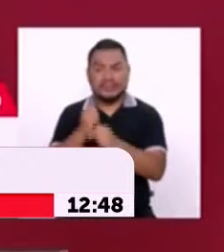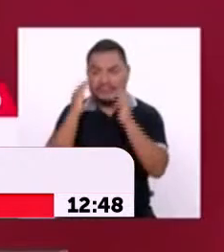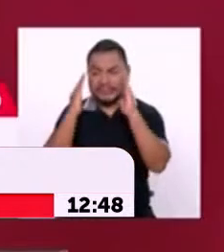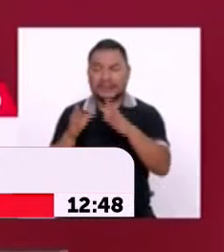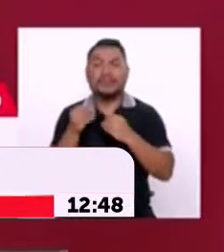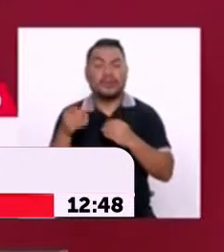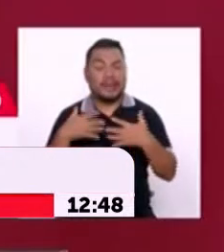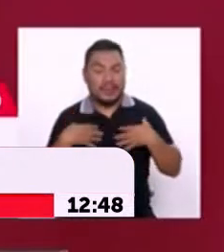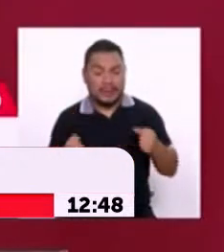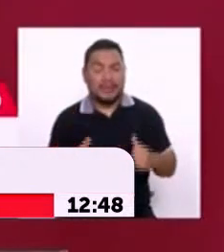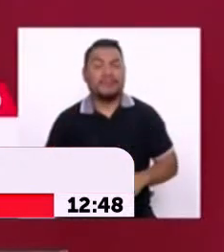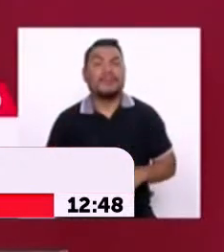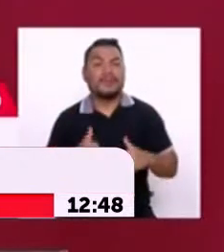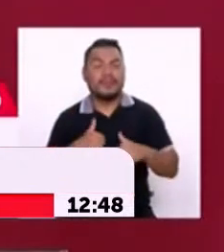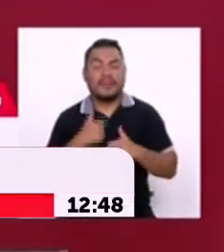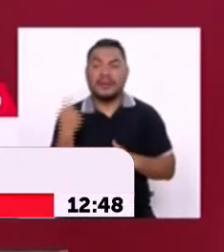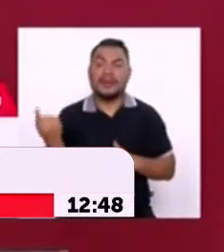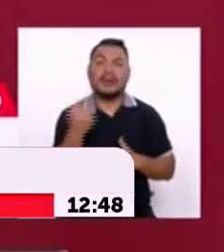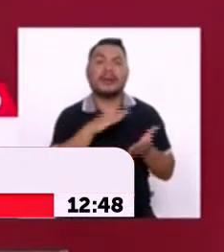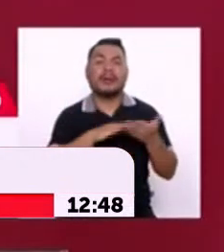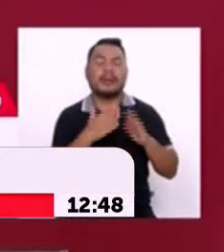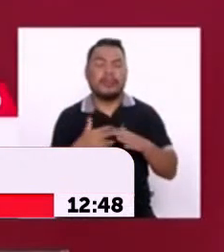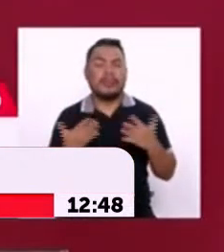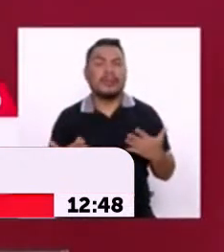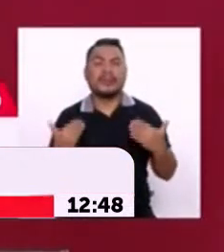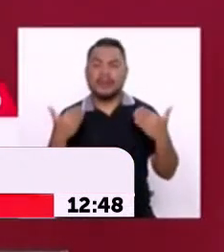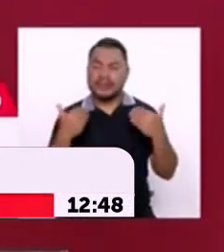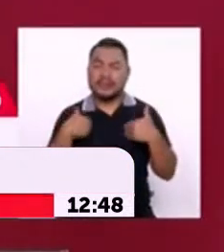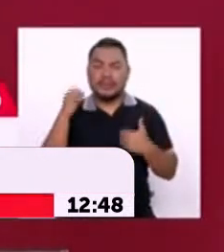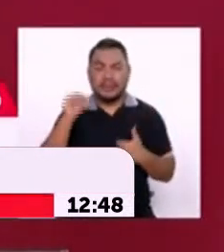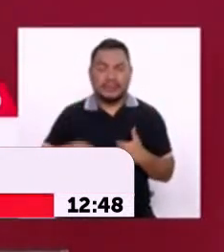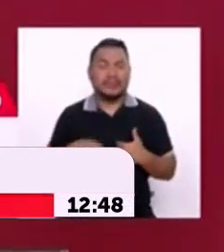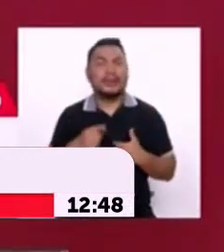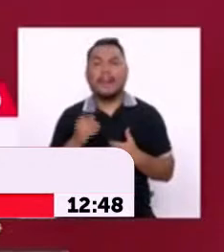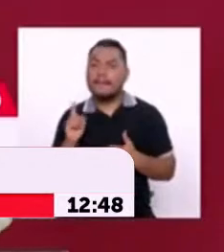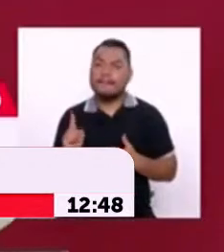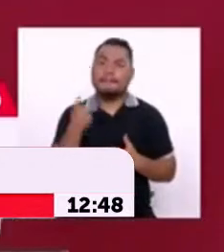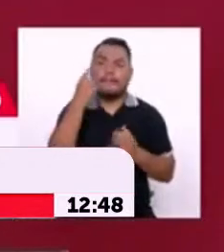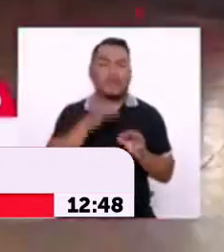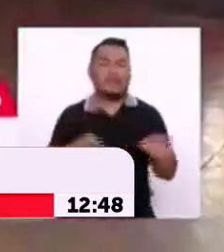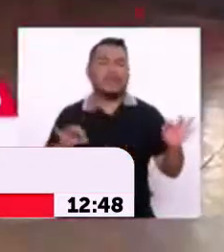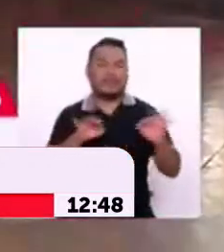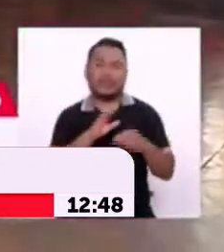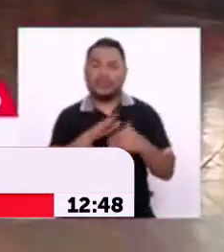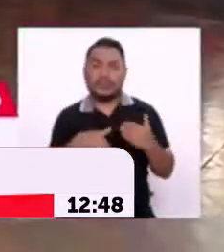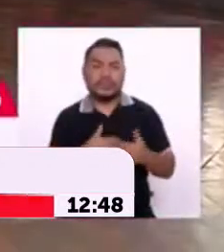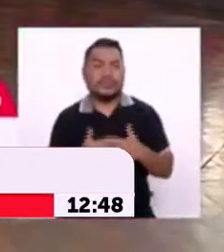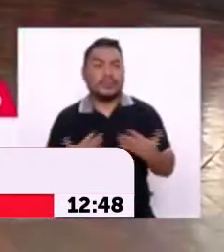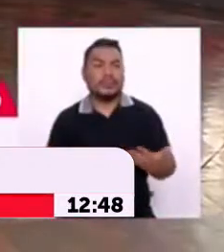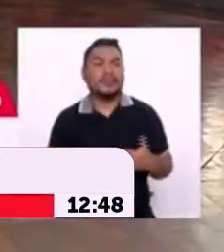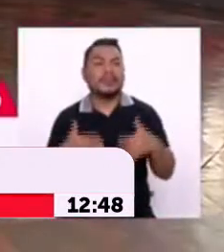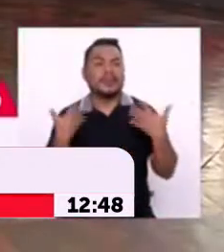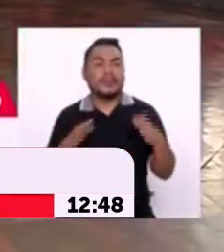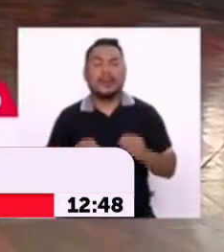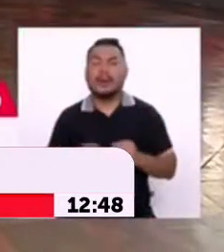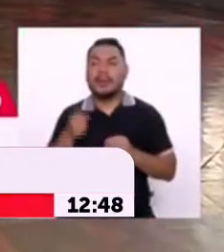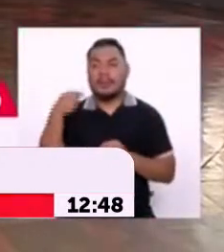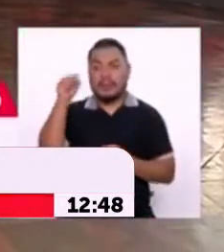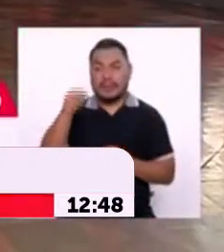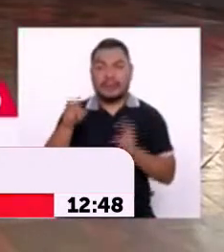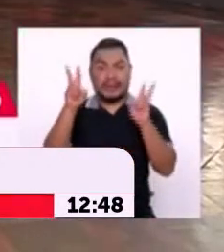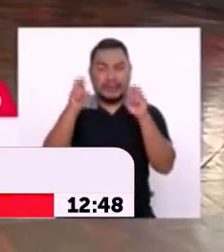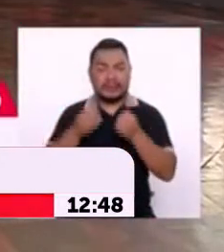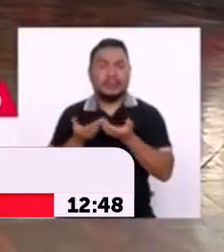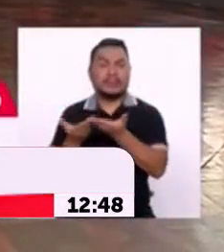respuesta, porque la salud y la vida de nuestra población tienen que estar por encima de todo. Se han asignado